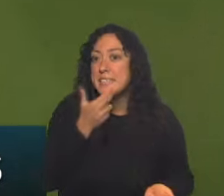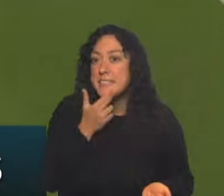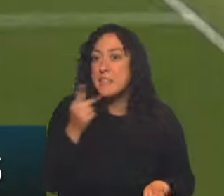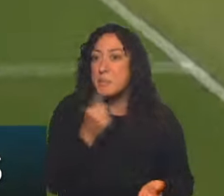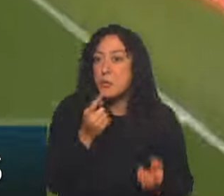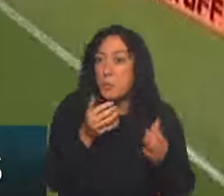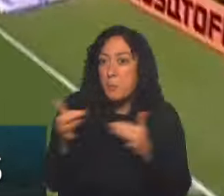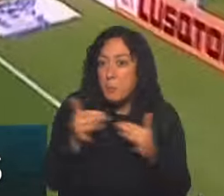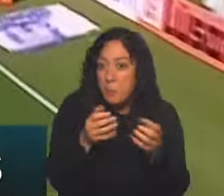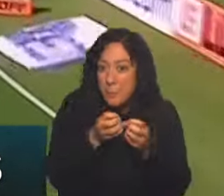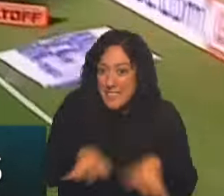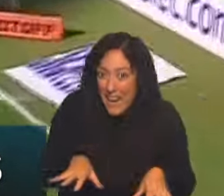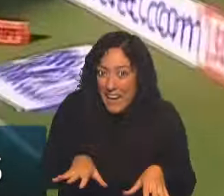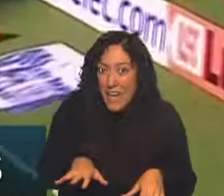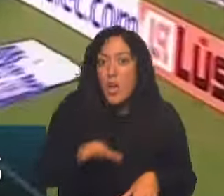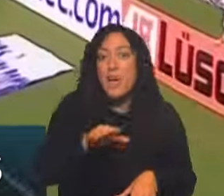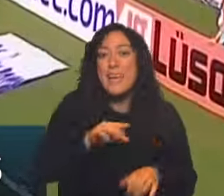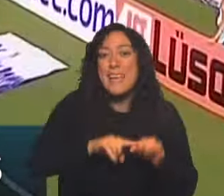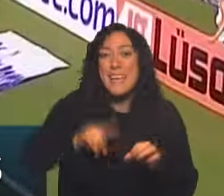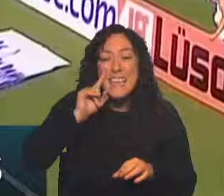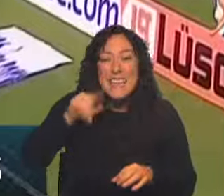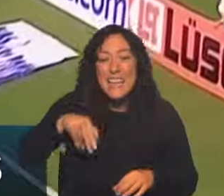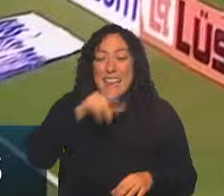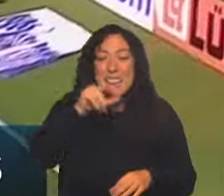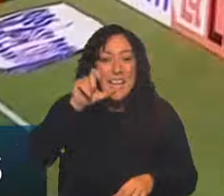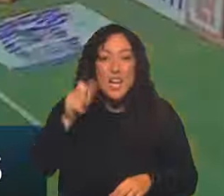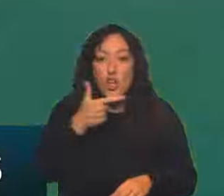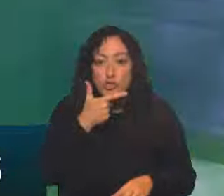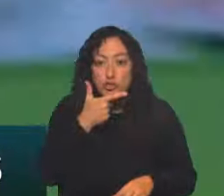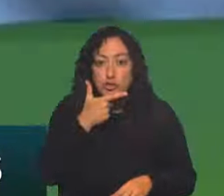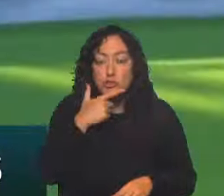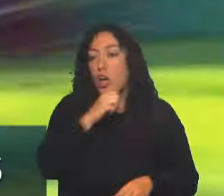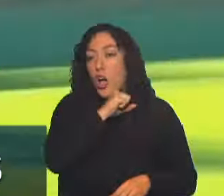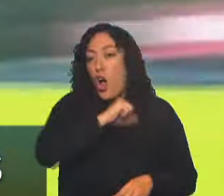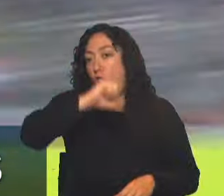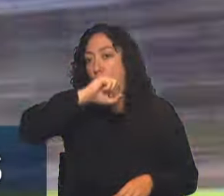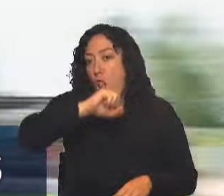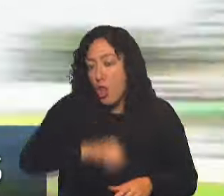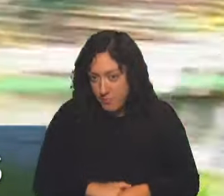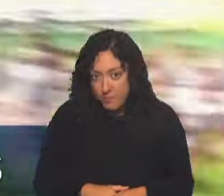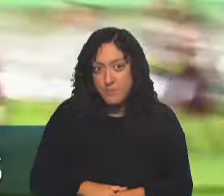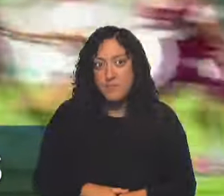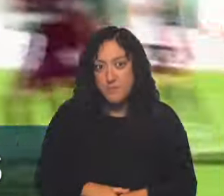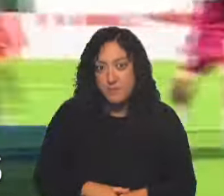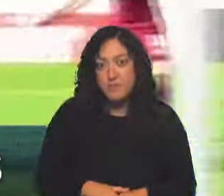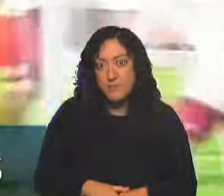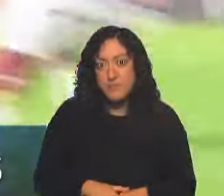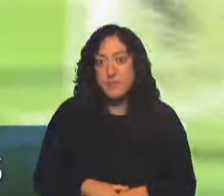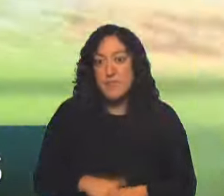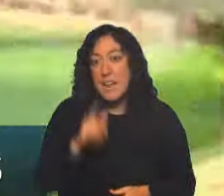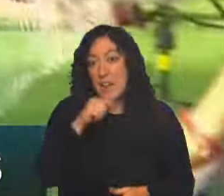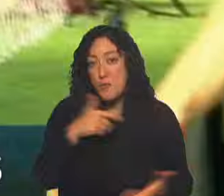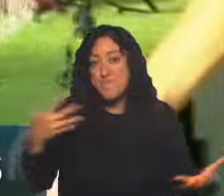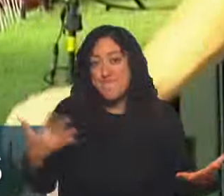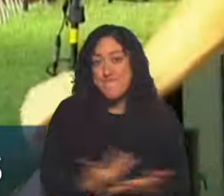el gol de Joaquín Quinteros, encontró ese grito del elenco del ascenso, el padecimiento para